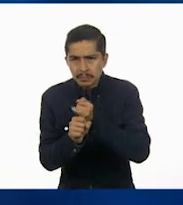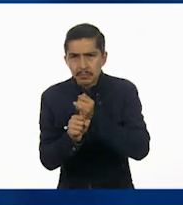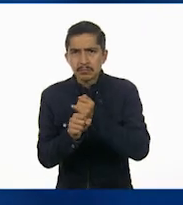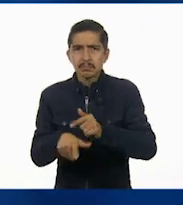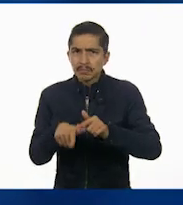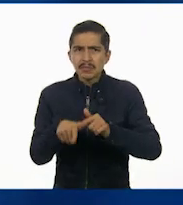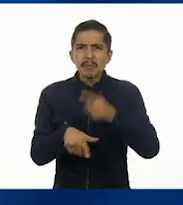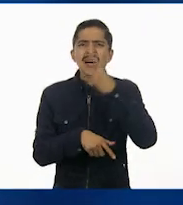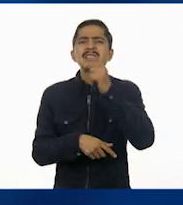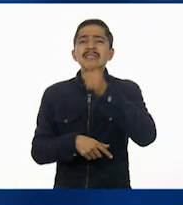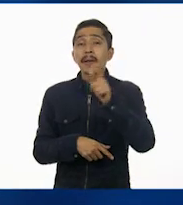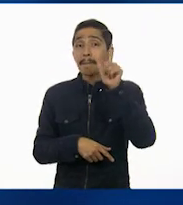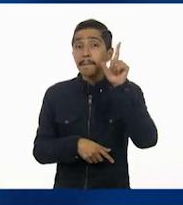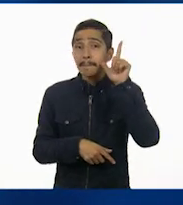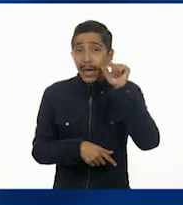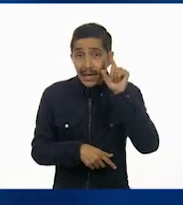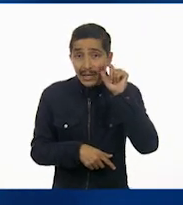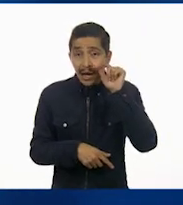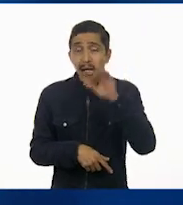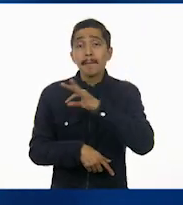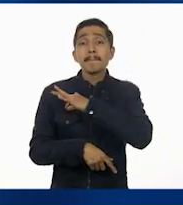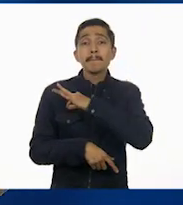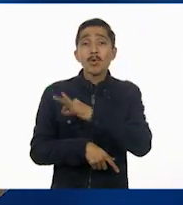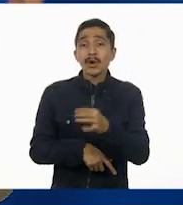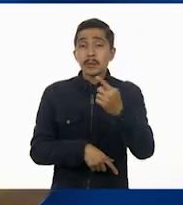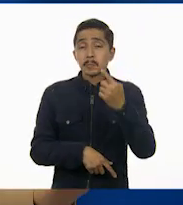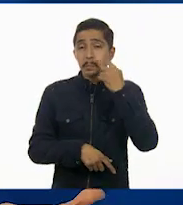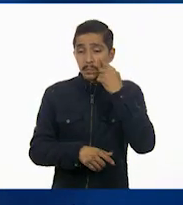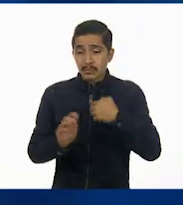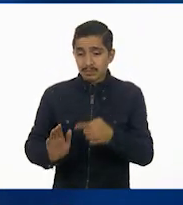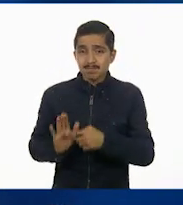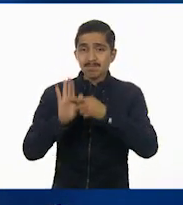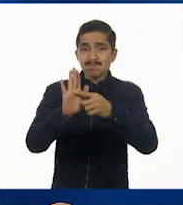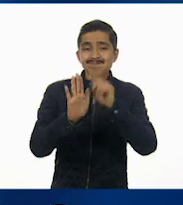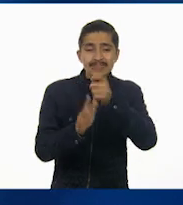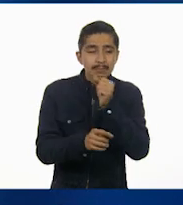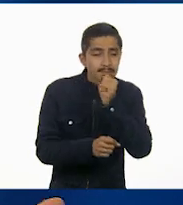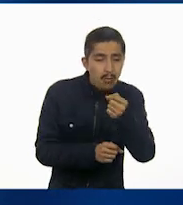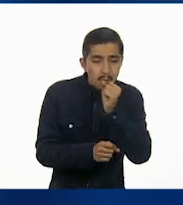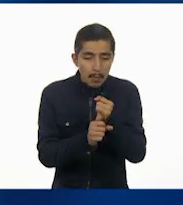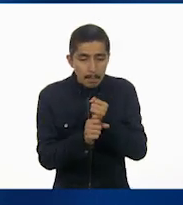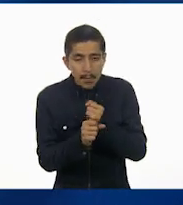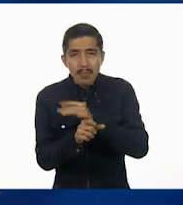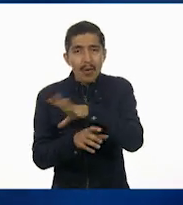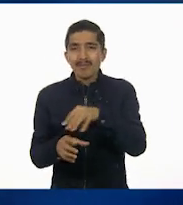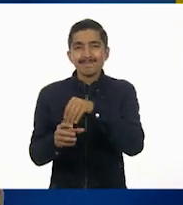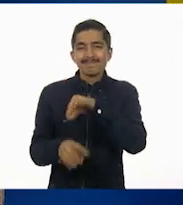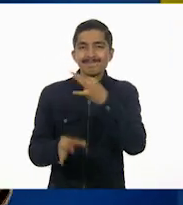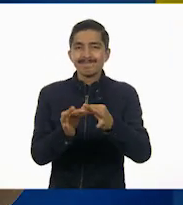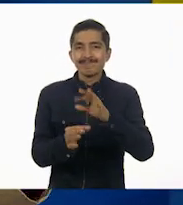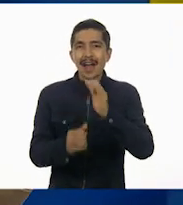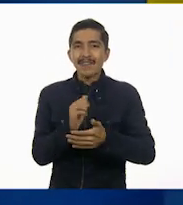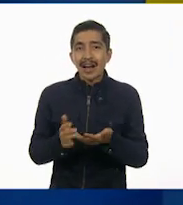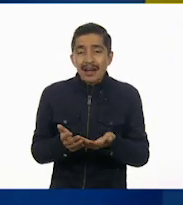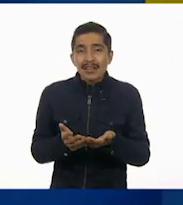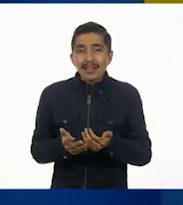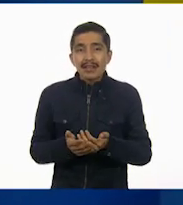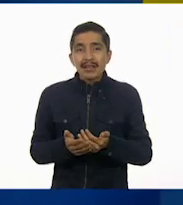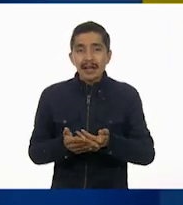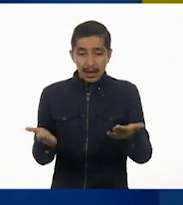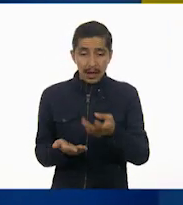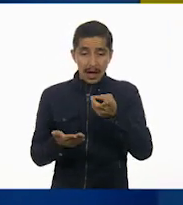investigación para que el día de mañana podamos presentarles nuestro reportaje terminado. María, durante esta